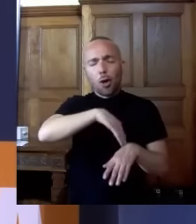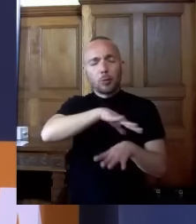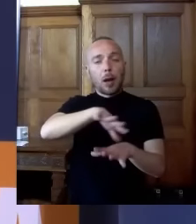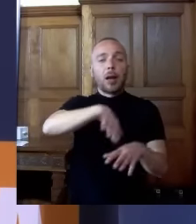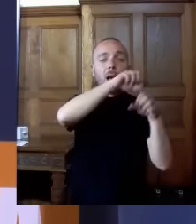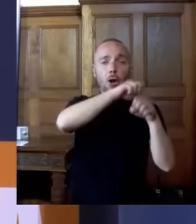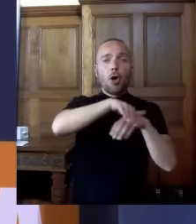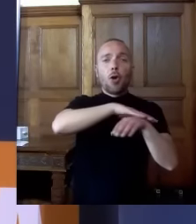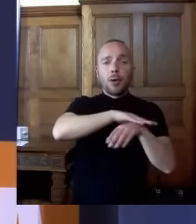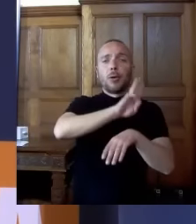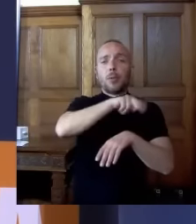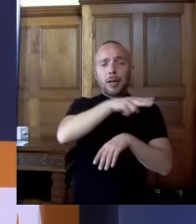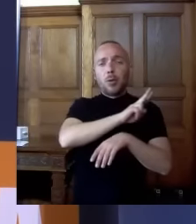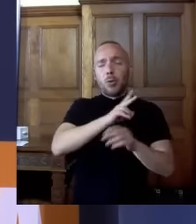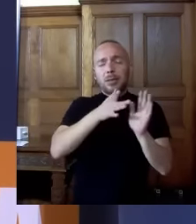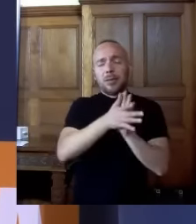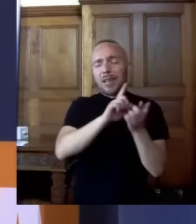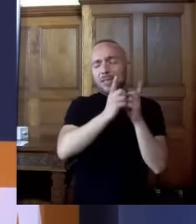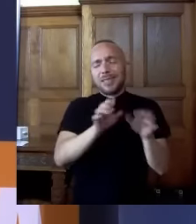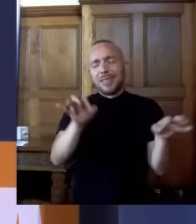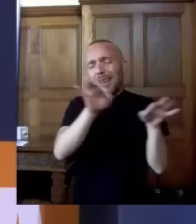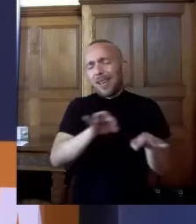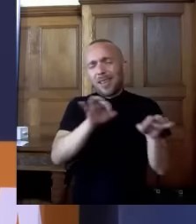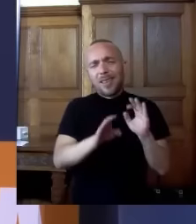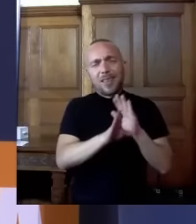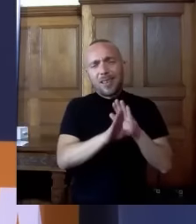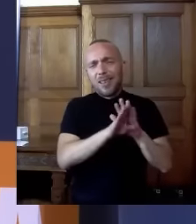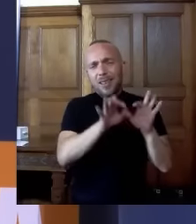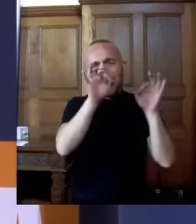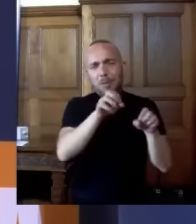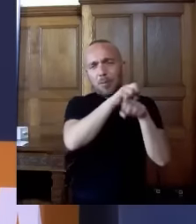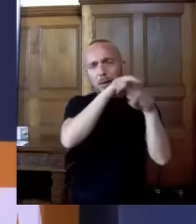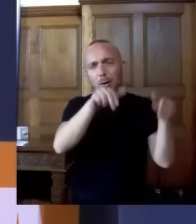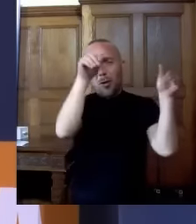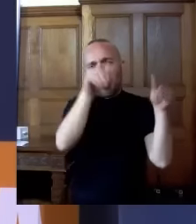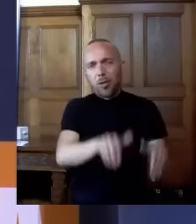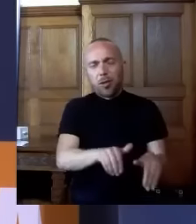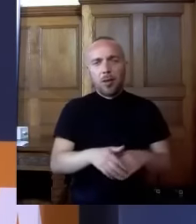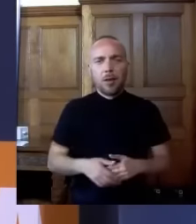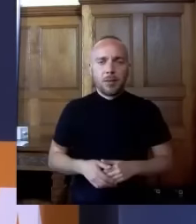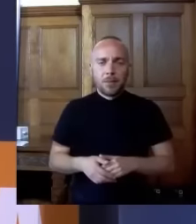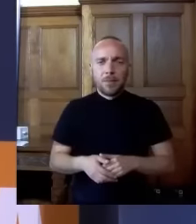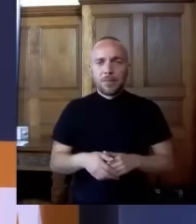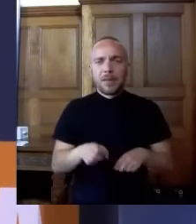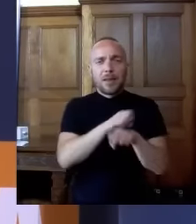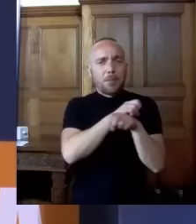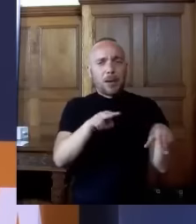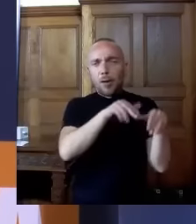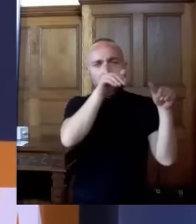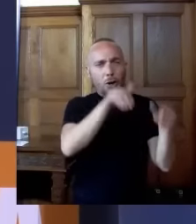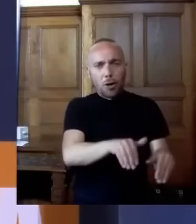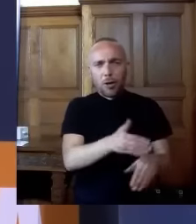gobierne el pnv aquí no va a cambiar nada las cosas solo van a empeorar eso es eso es la verdad más